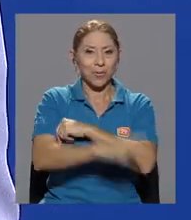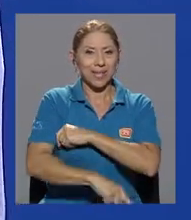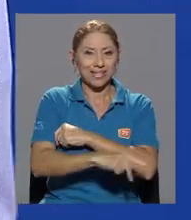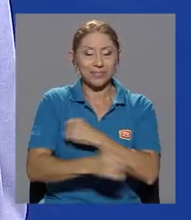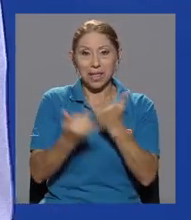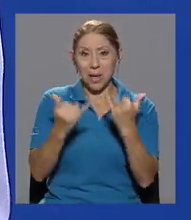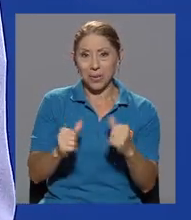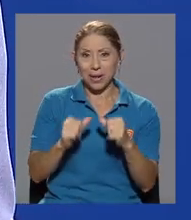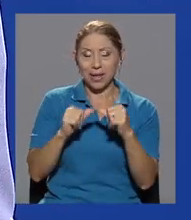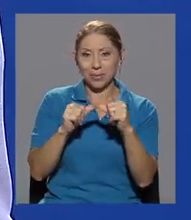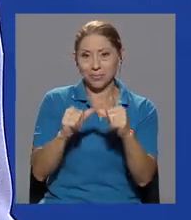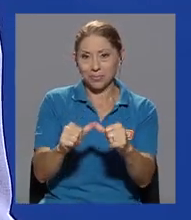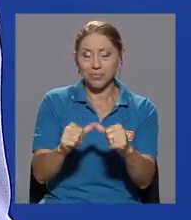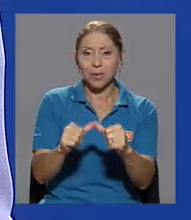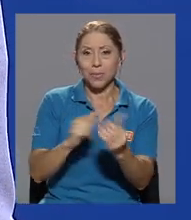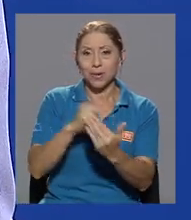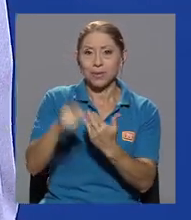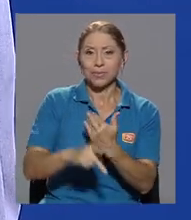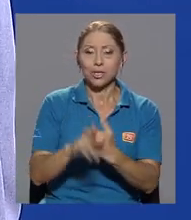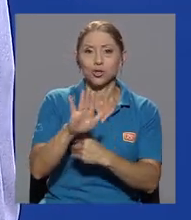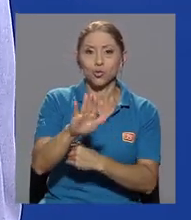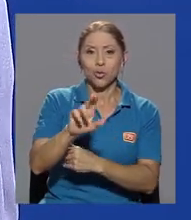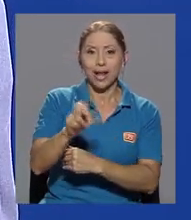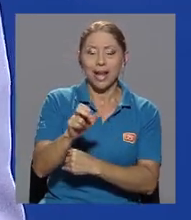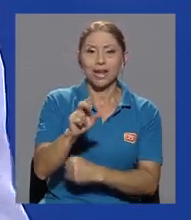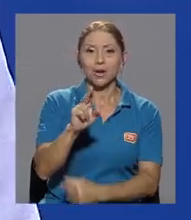país los dejamos en compañía de la programación de su canal user